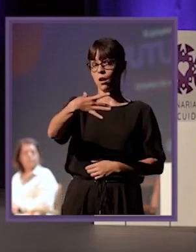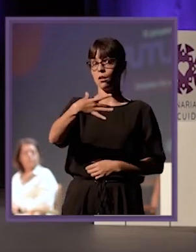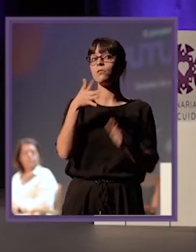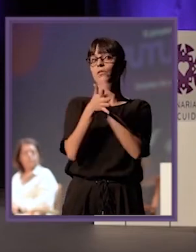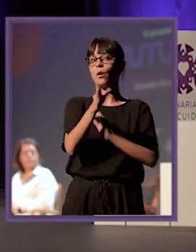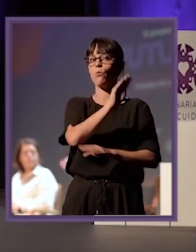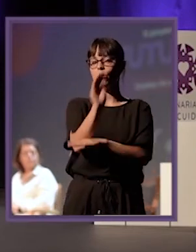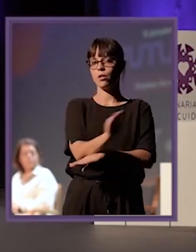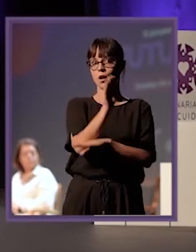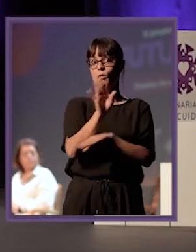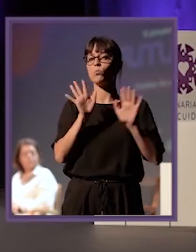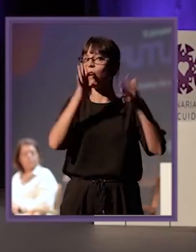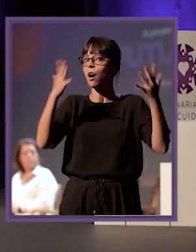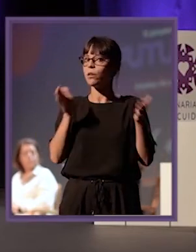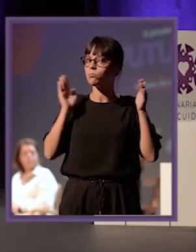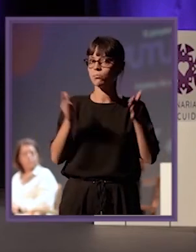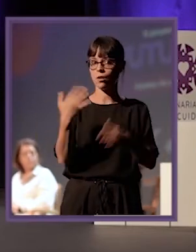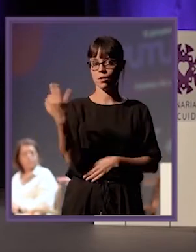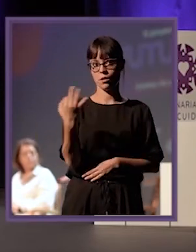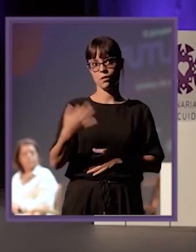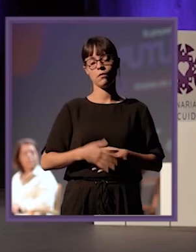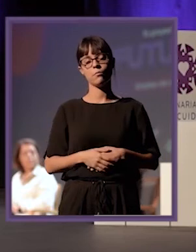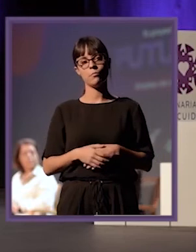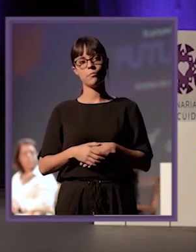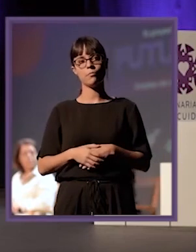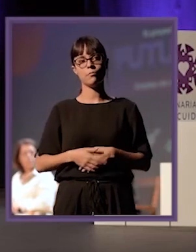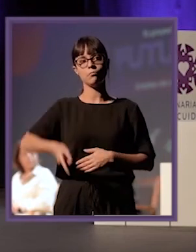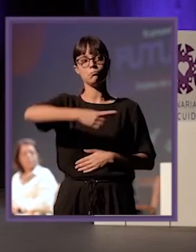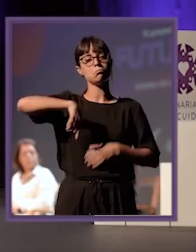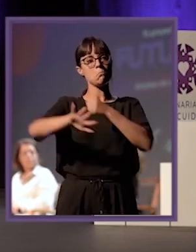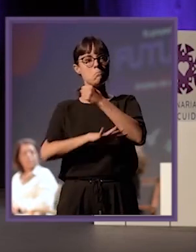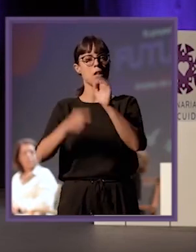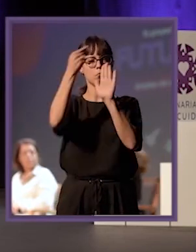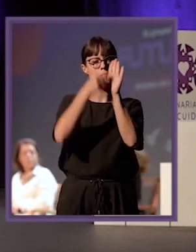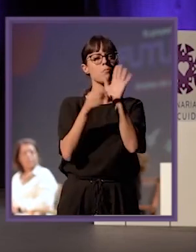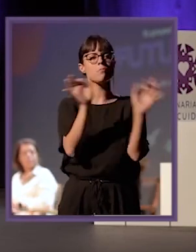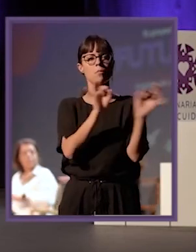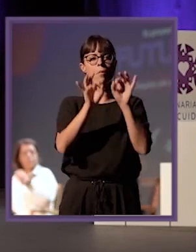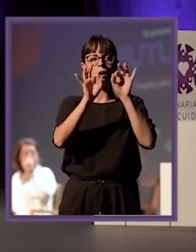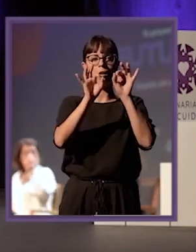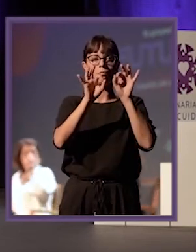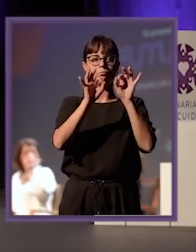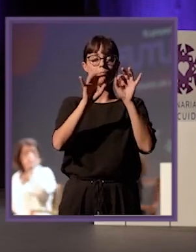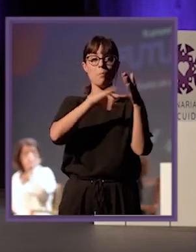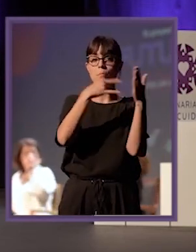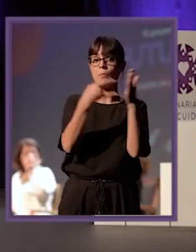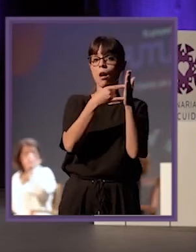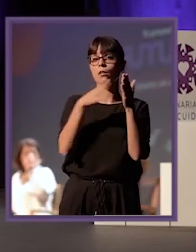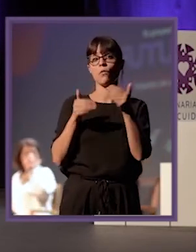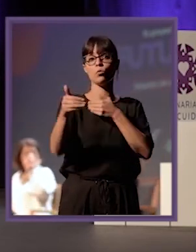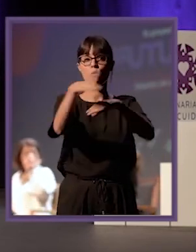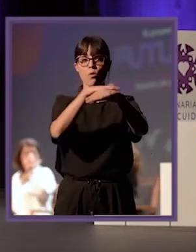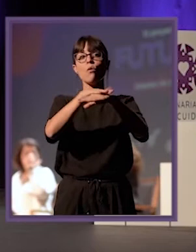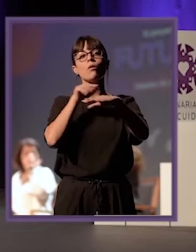dejar más adelante, no, lo vamos a hacer ahora. Vamos a poner la base y los que vengan en un futuro tendrán unas herramientas sobre las que trabajar. Entonces,